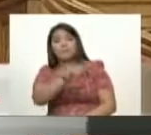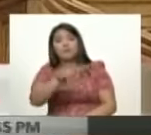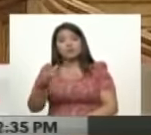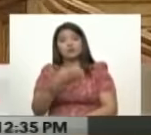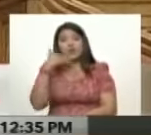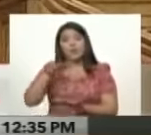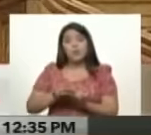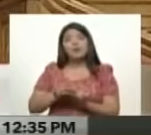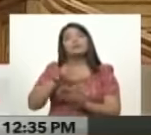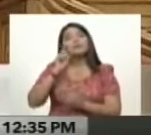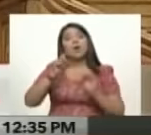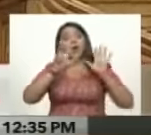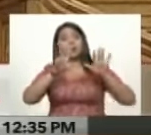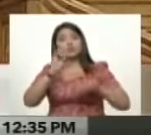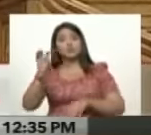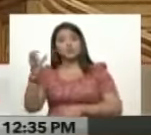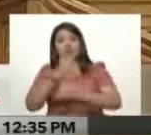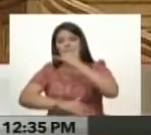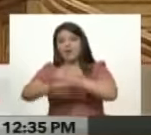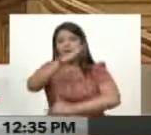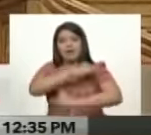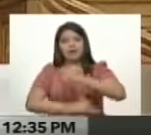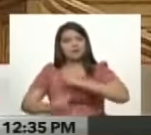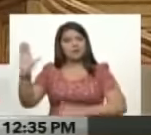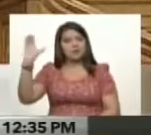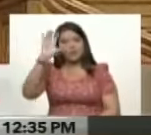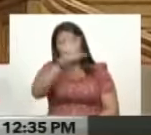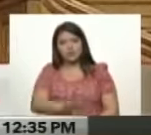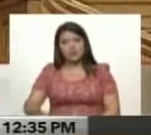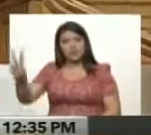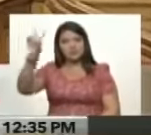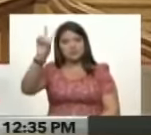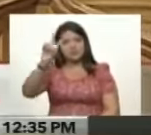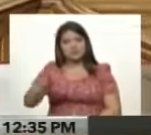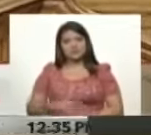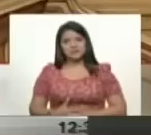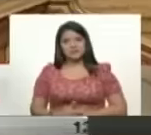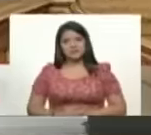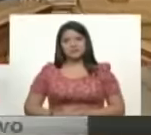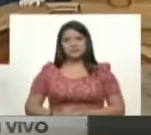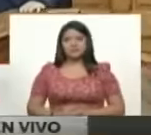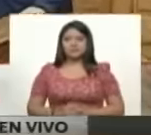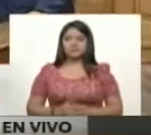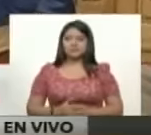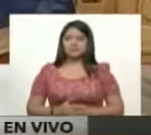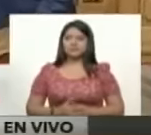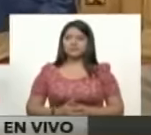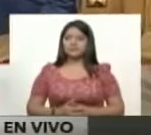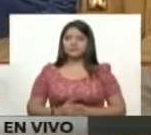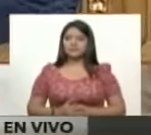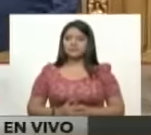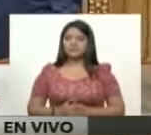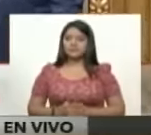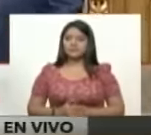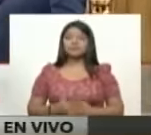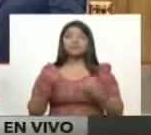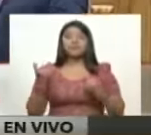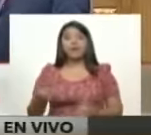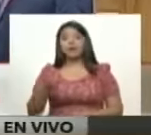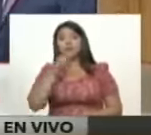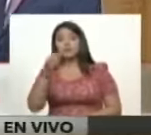y más de 800 heridos en nuestro país. Se abre el derecho de